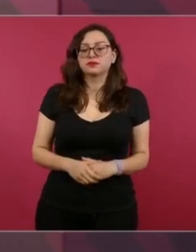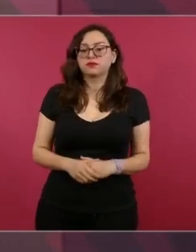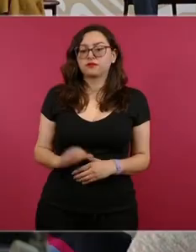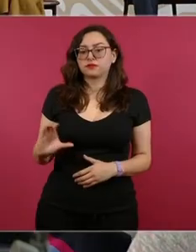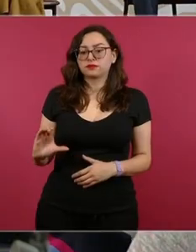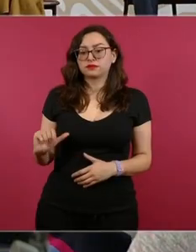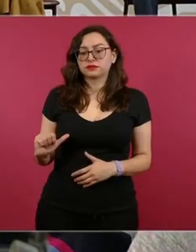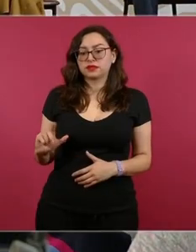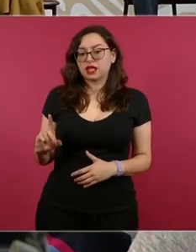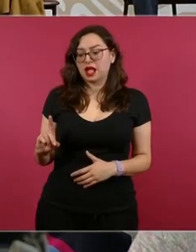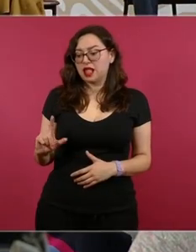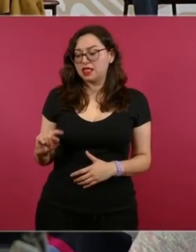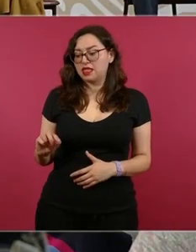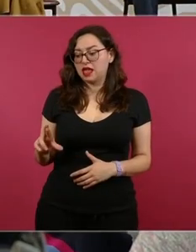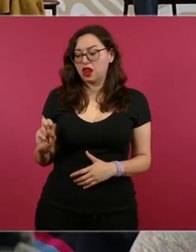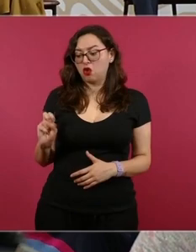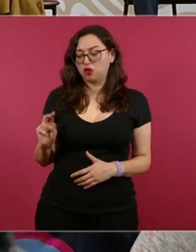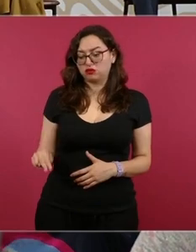fraude,